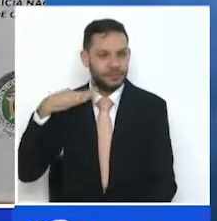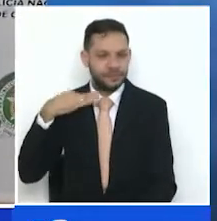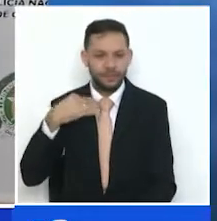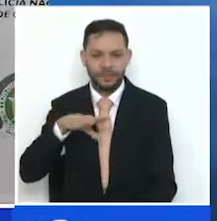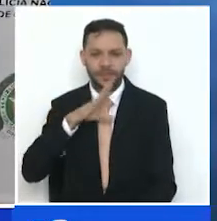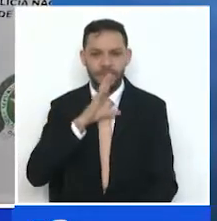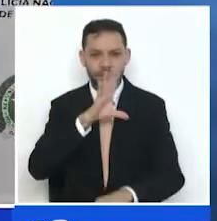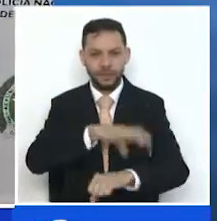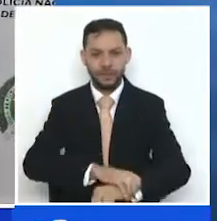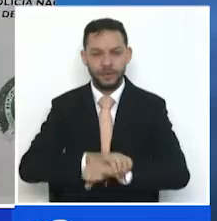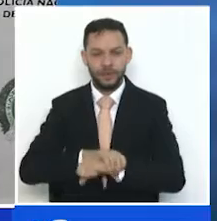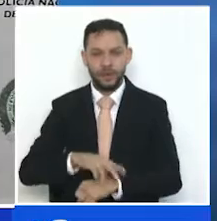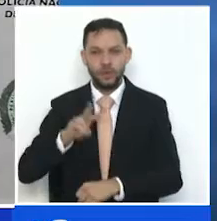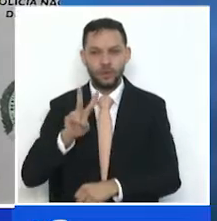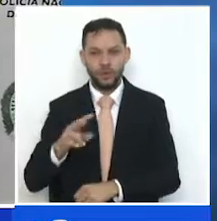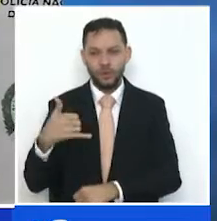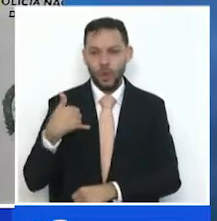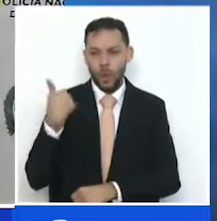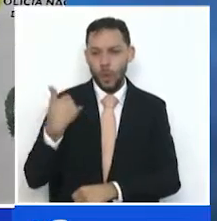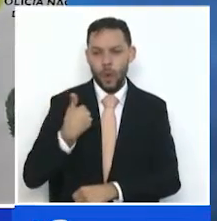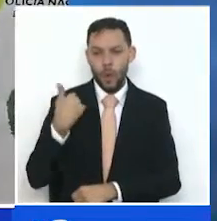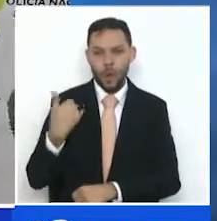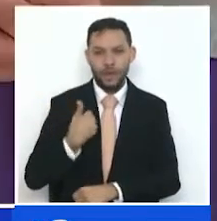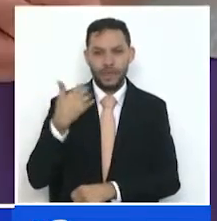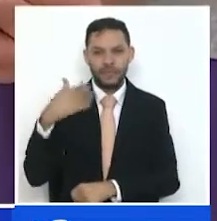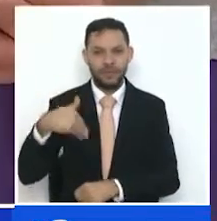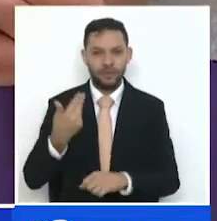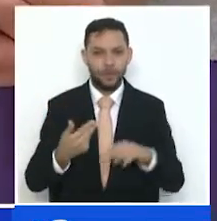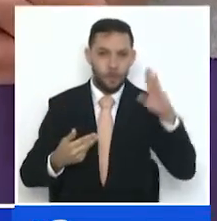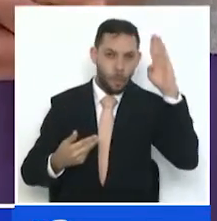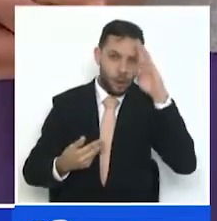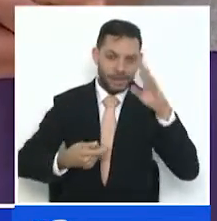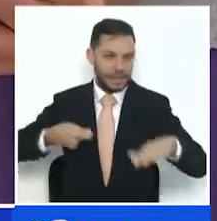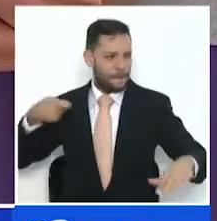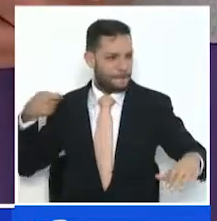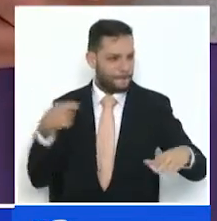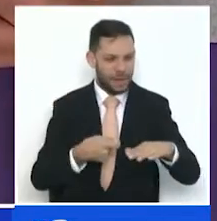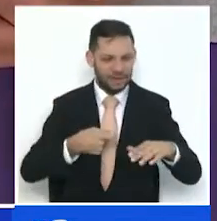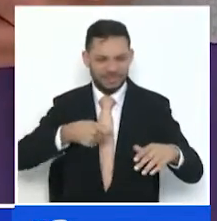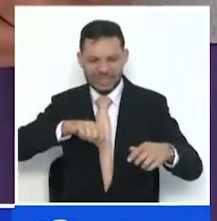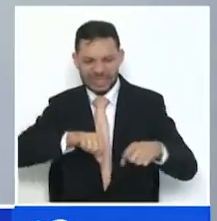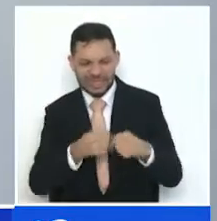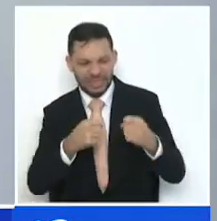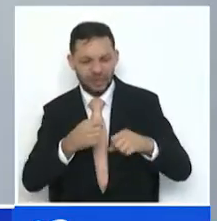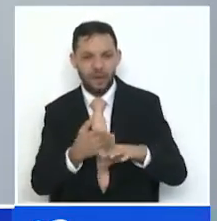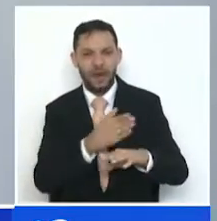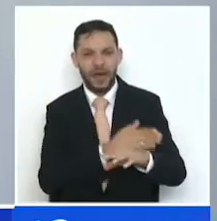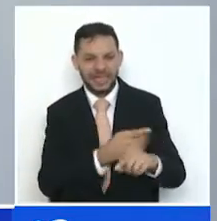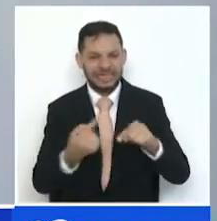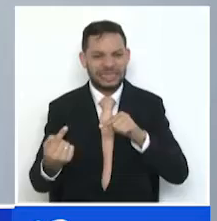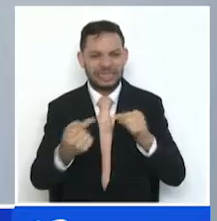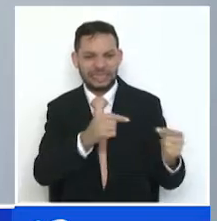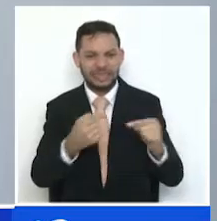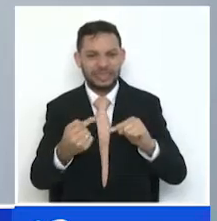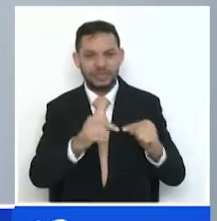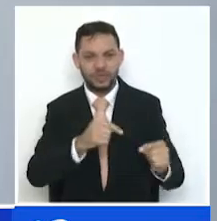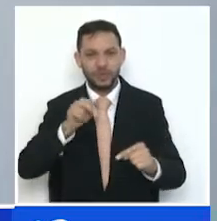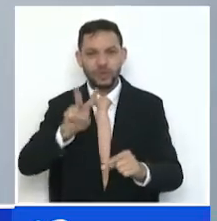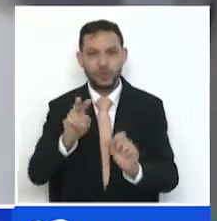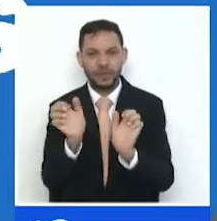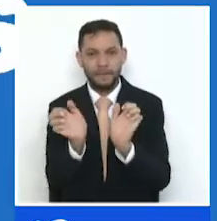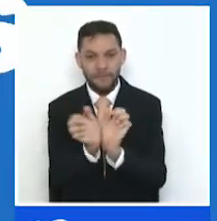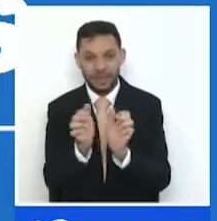dos jóvenes señalados de causar lesiones a un patrullero de la policía en desmanes que se presentaron el pasado 2 de mayo.